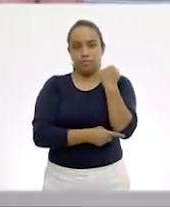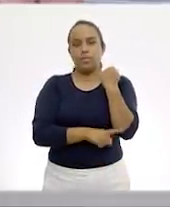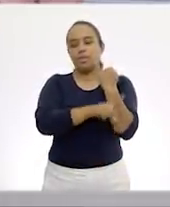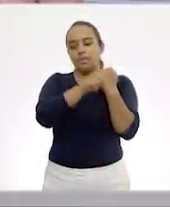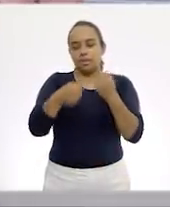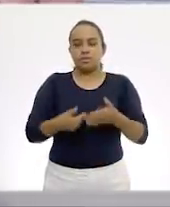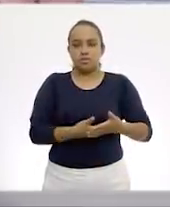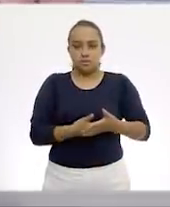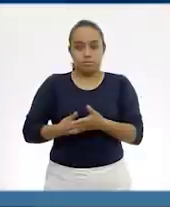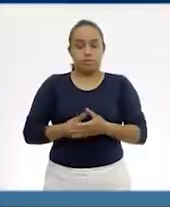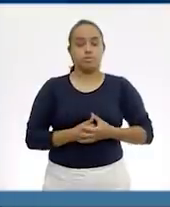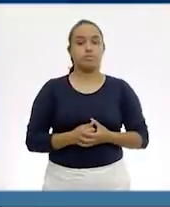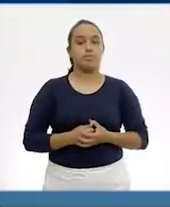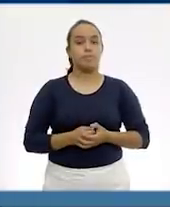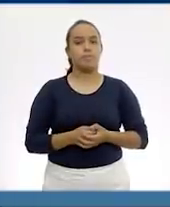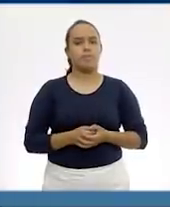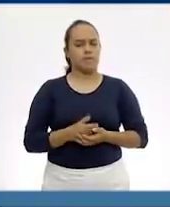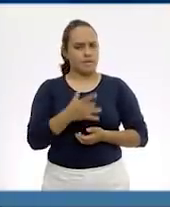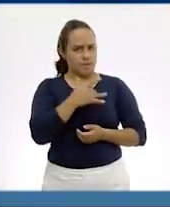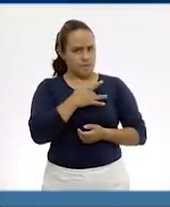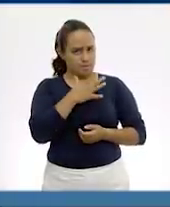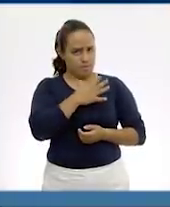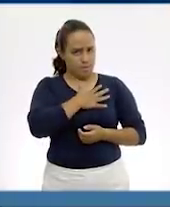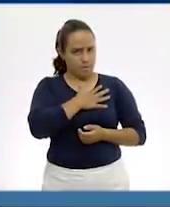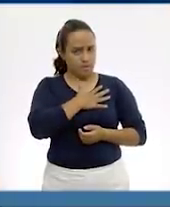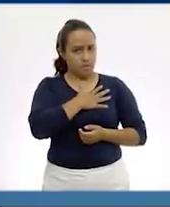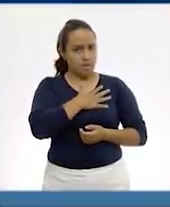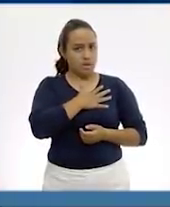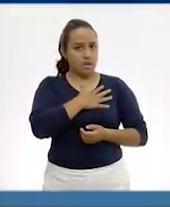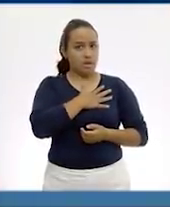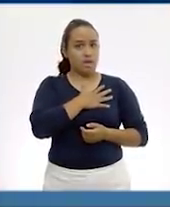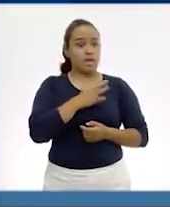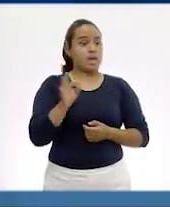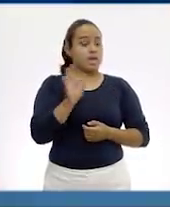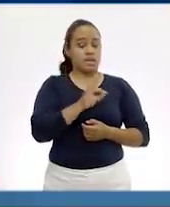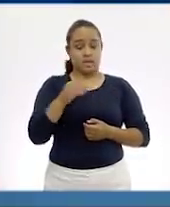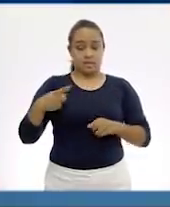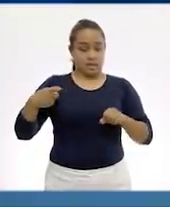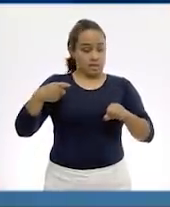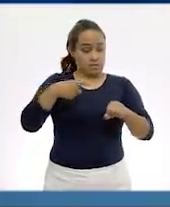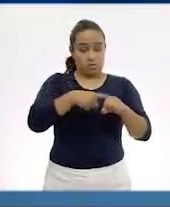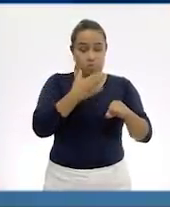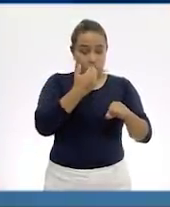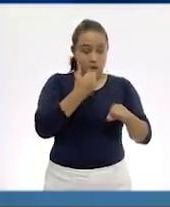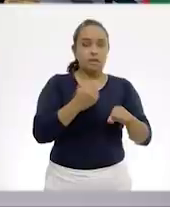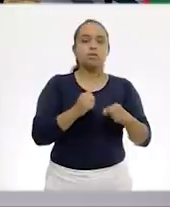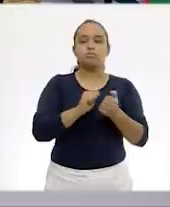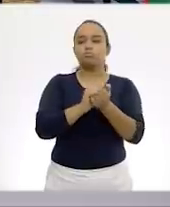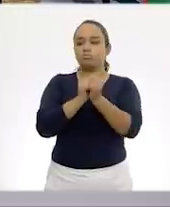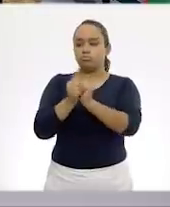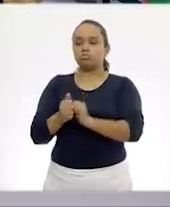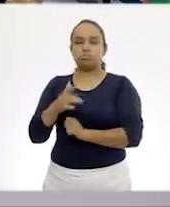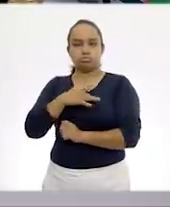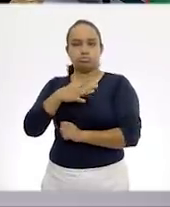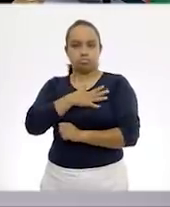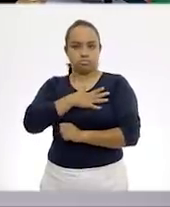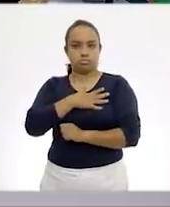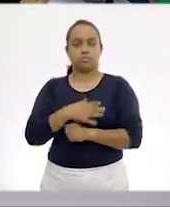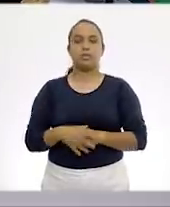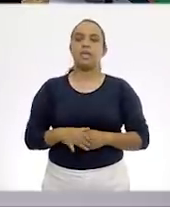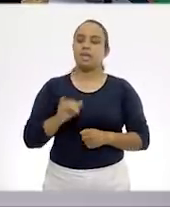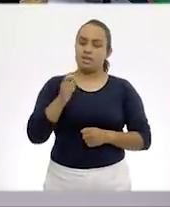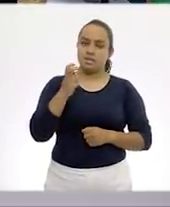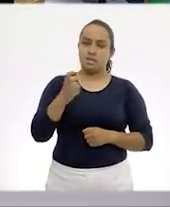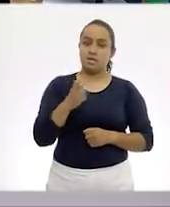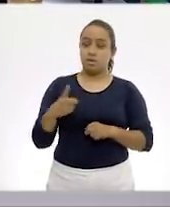bebé. Entonces, la menstruación ocurrirá si no hay fecundación, ¿cierto? Excelente. El óvulo